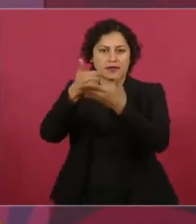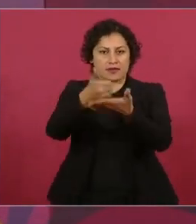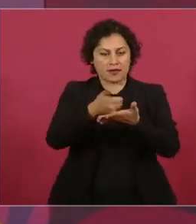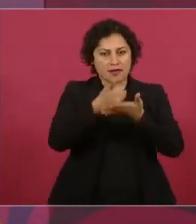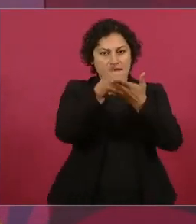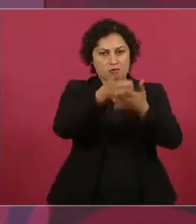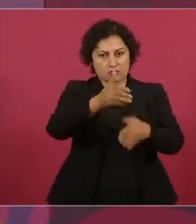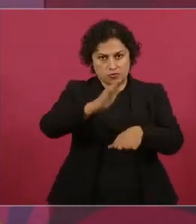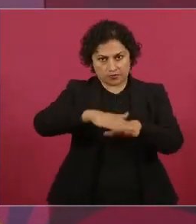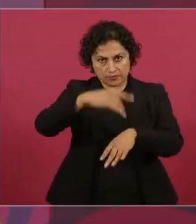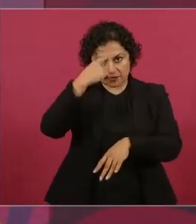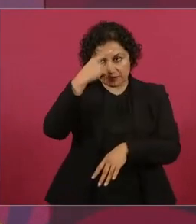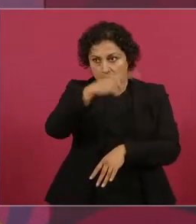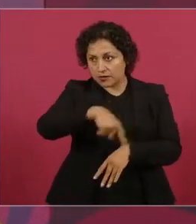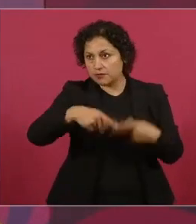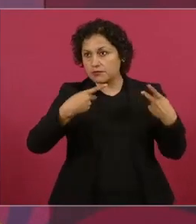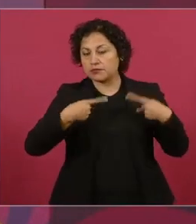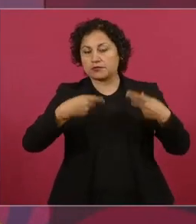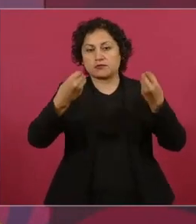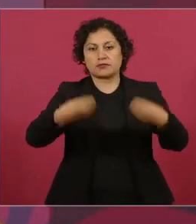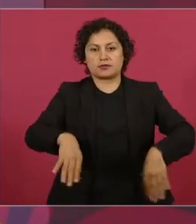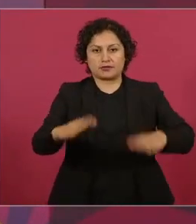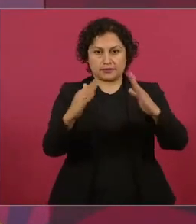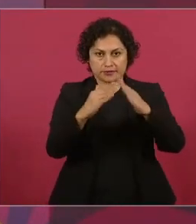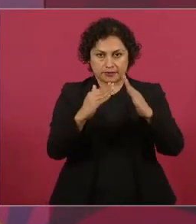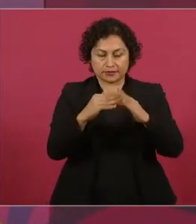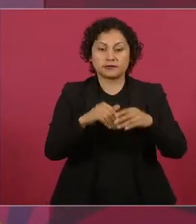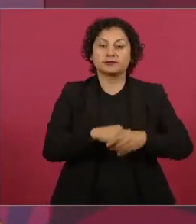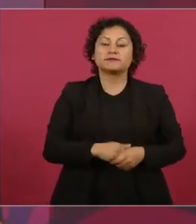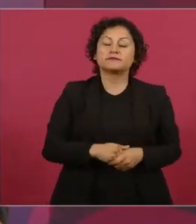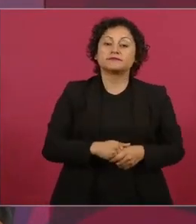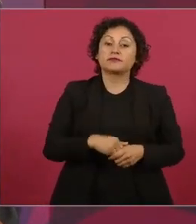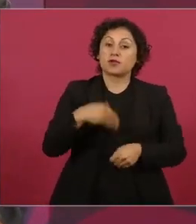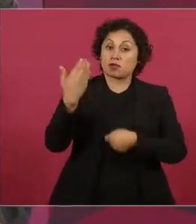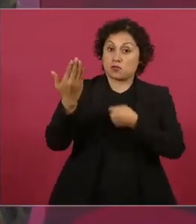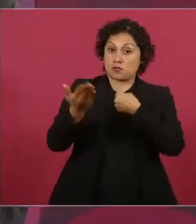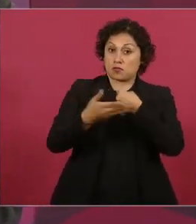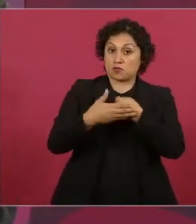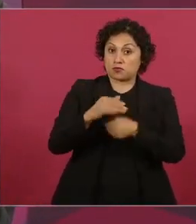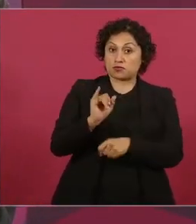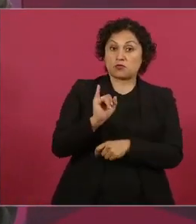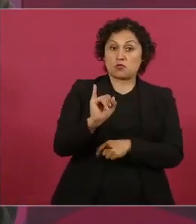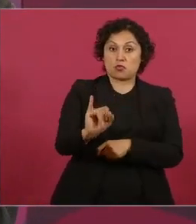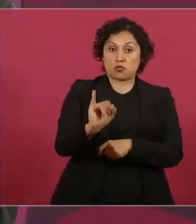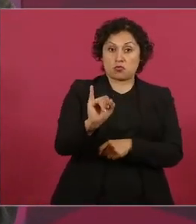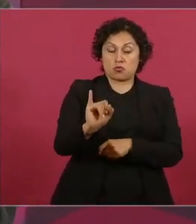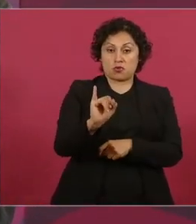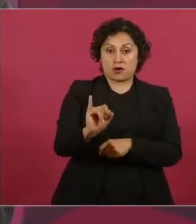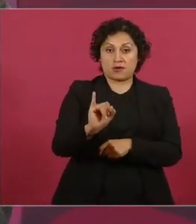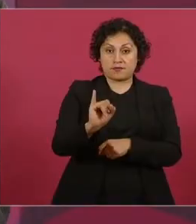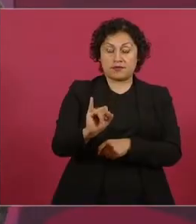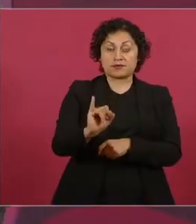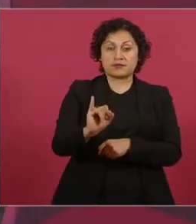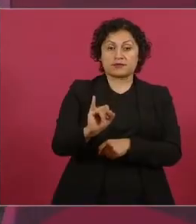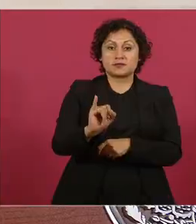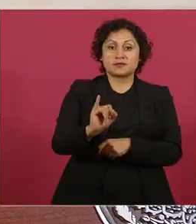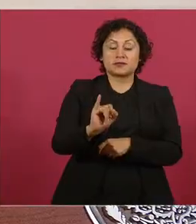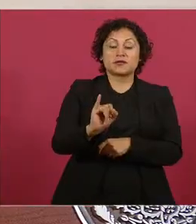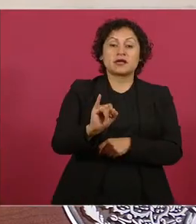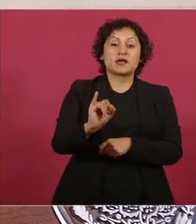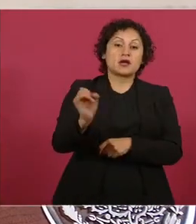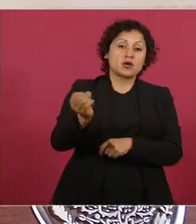Y el jueves vamos a llevar a cabo la reunión de seguridad y